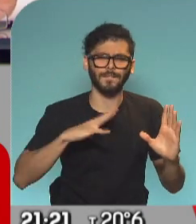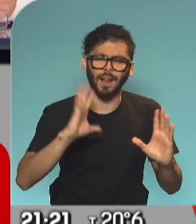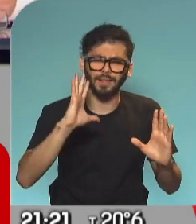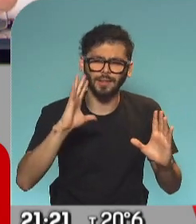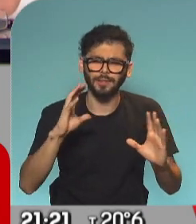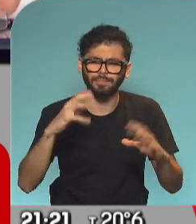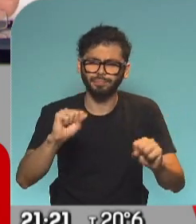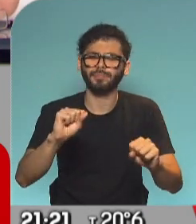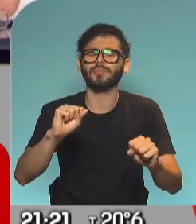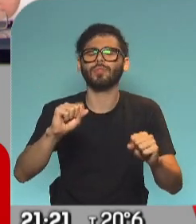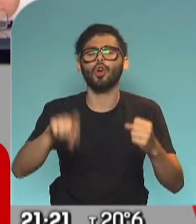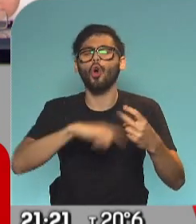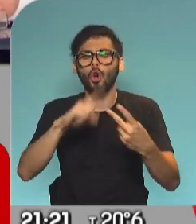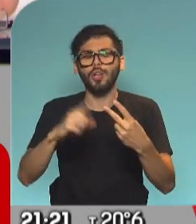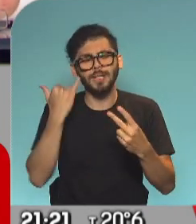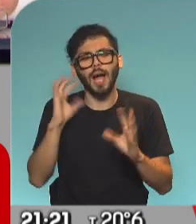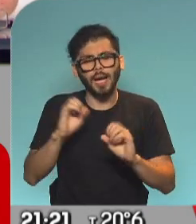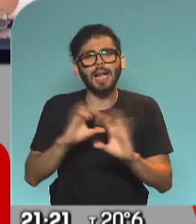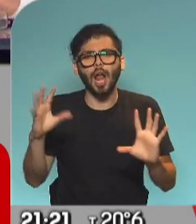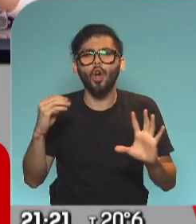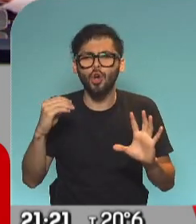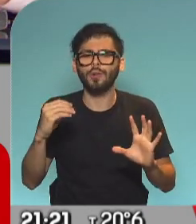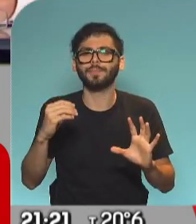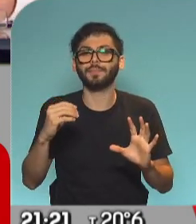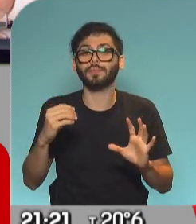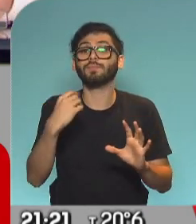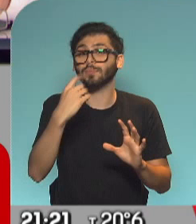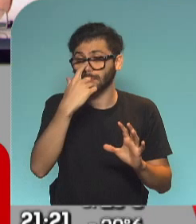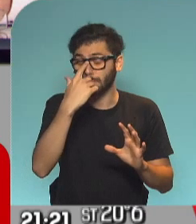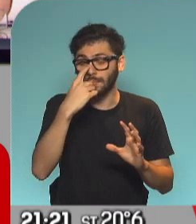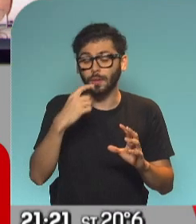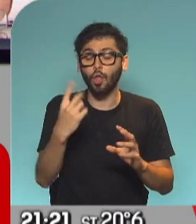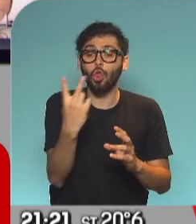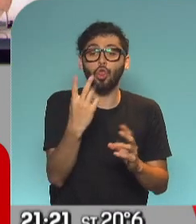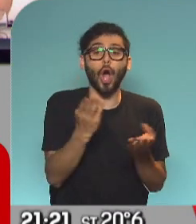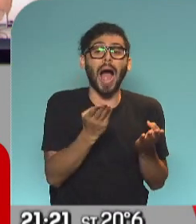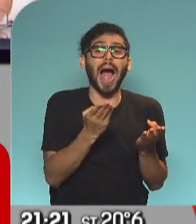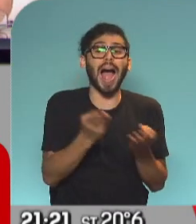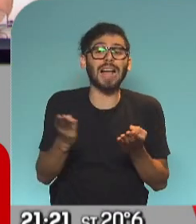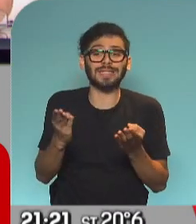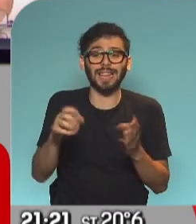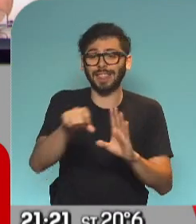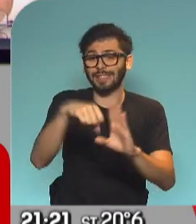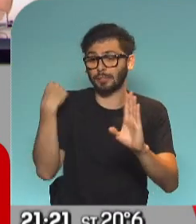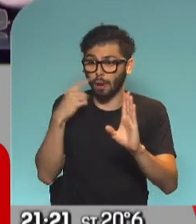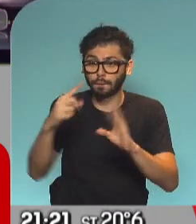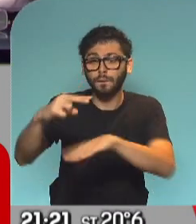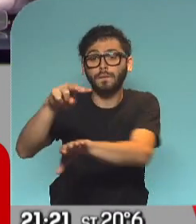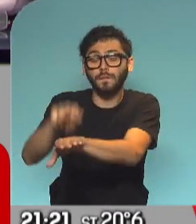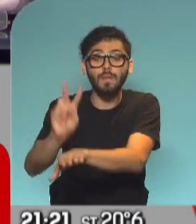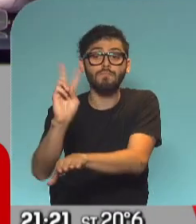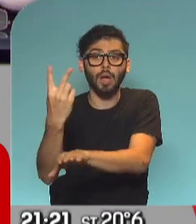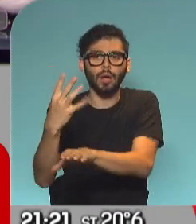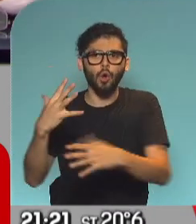sí empieza a quedar claro en el expediente es que cuando ingresan los 2 asistentes de Maradona y lo encuentran sin signos vitales y